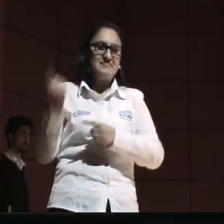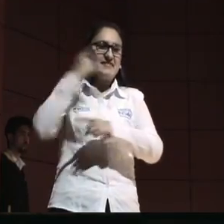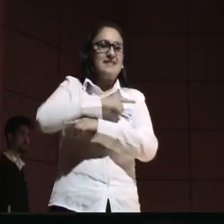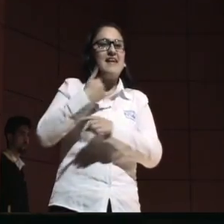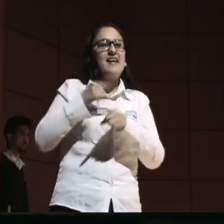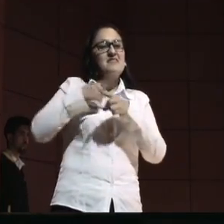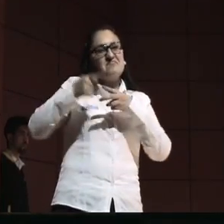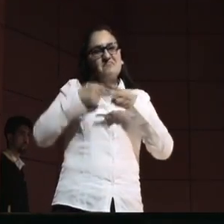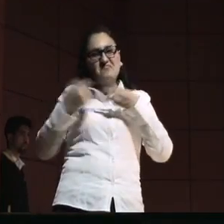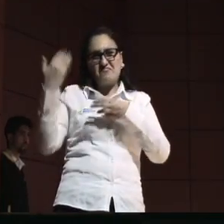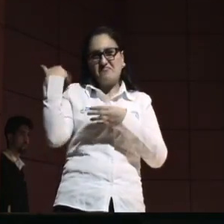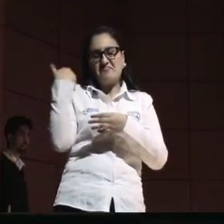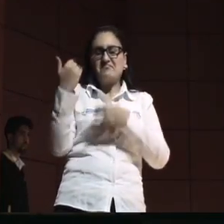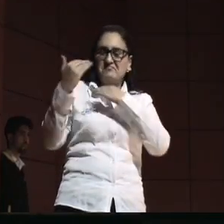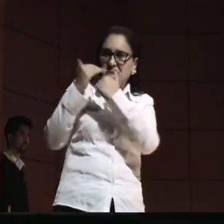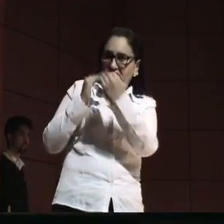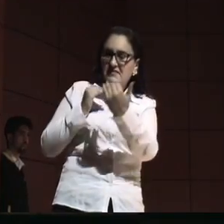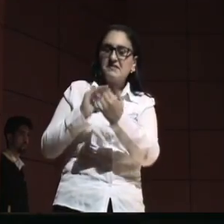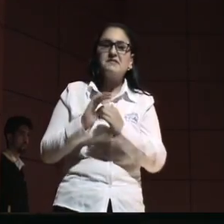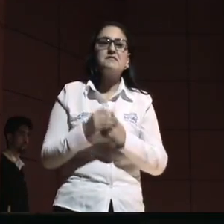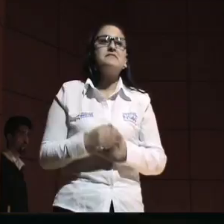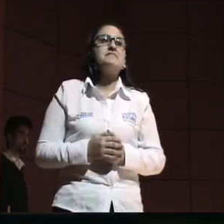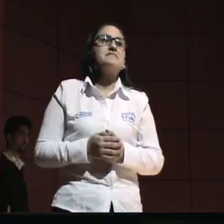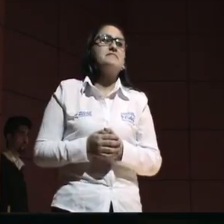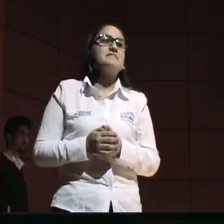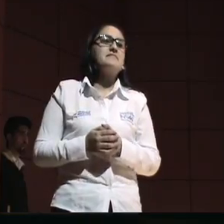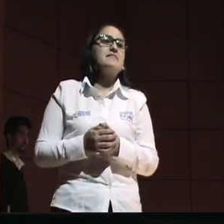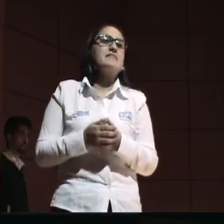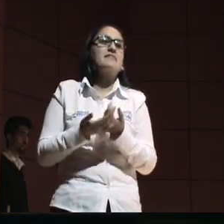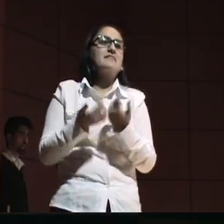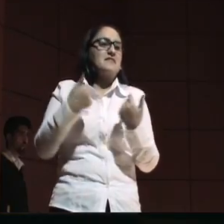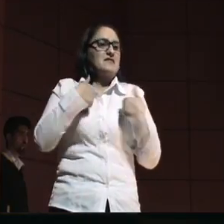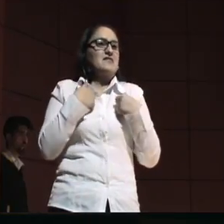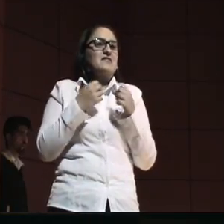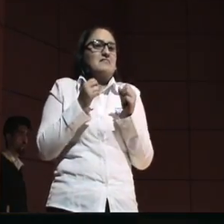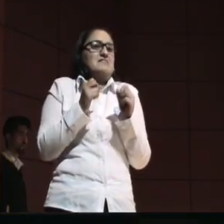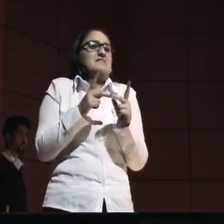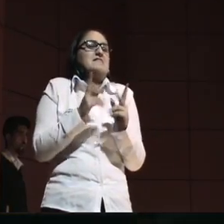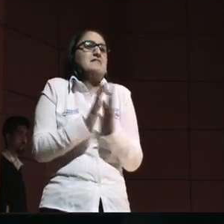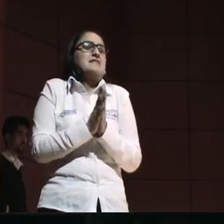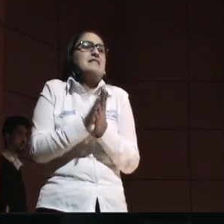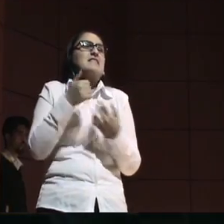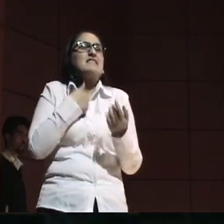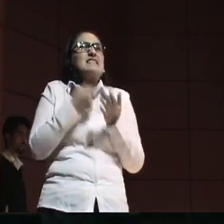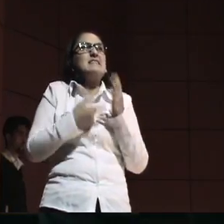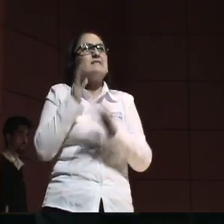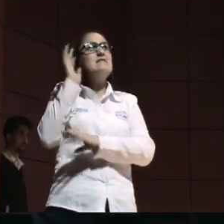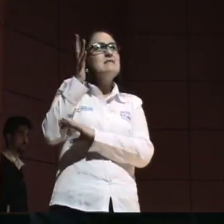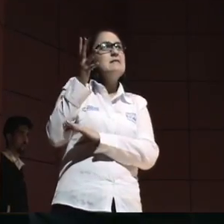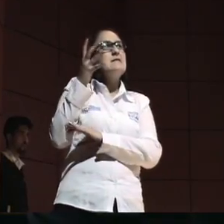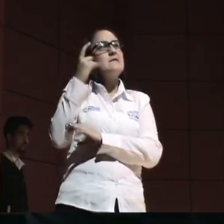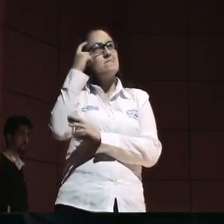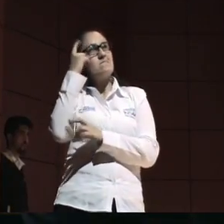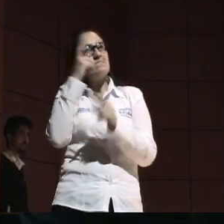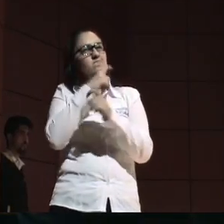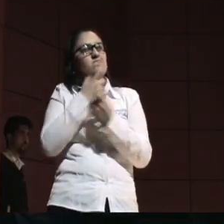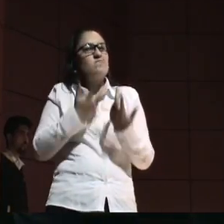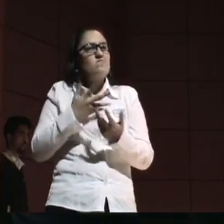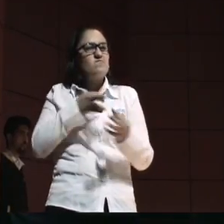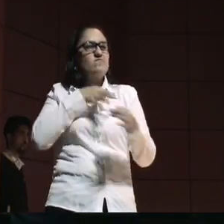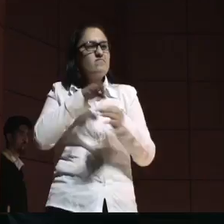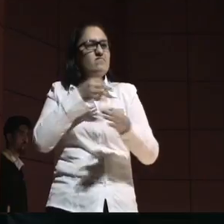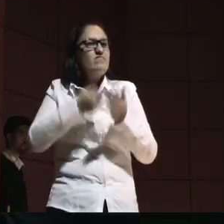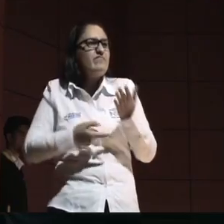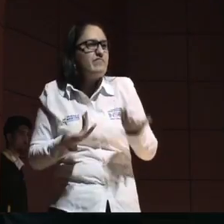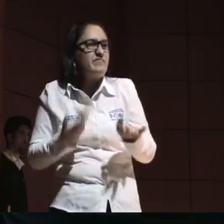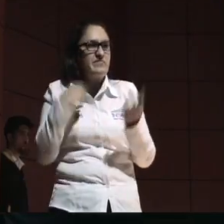unas semanas y yo decía, bueno, ¿de qué voy a hablar? ¿Cómo lo voy a hablar?